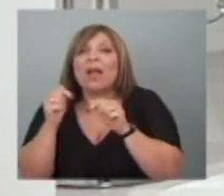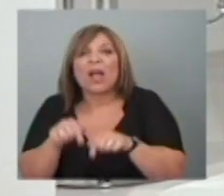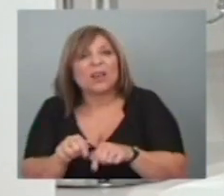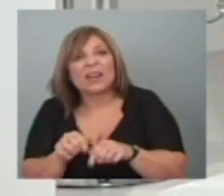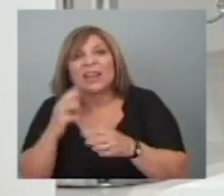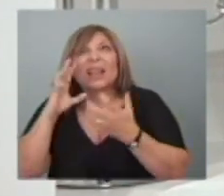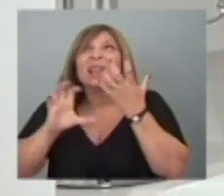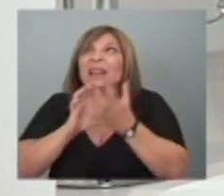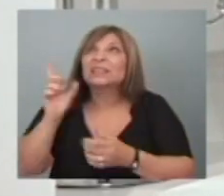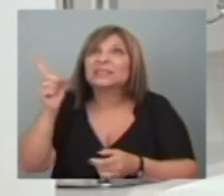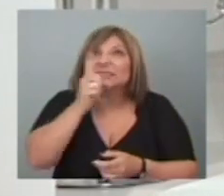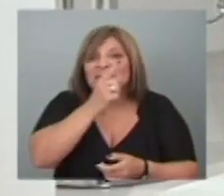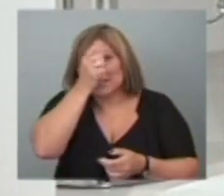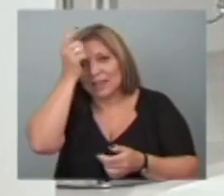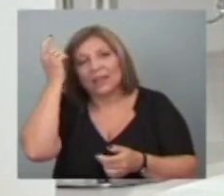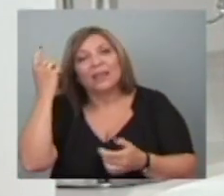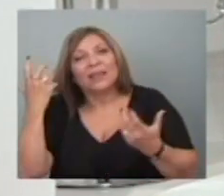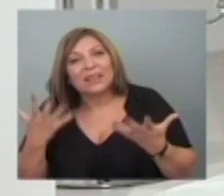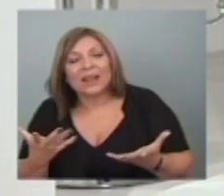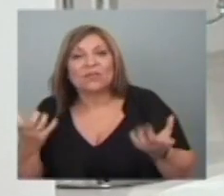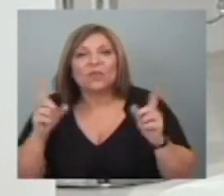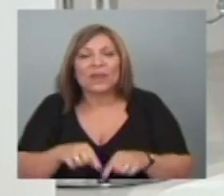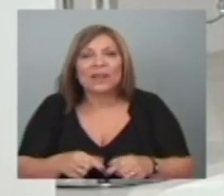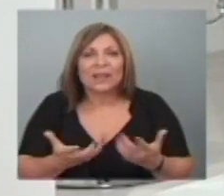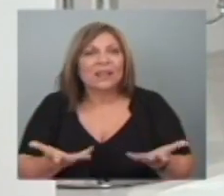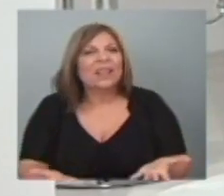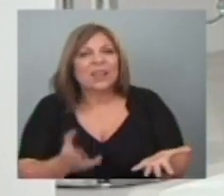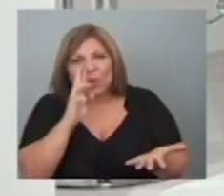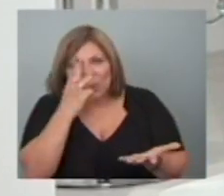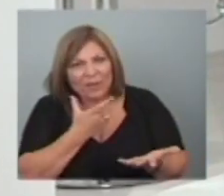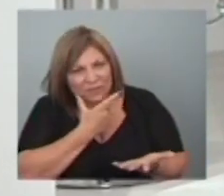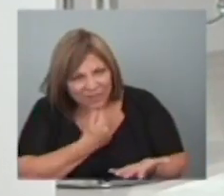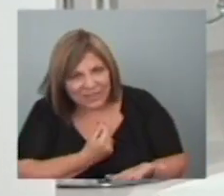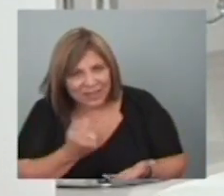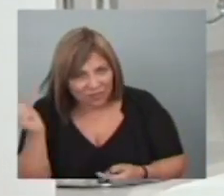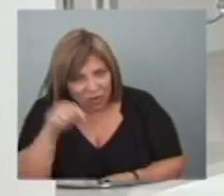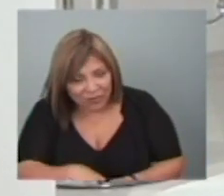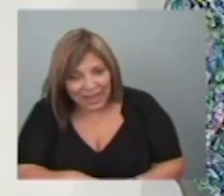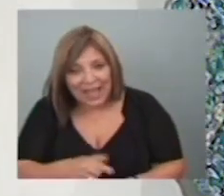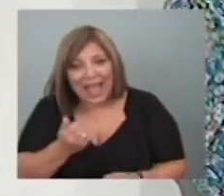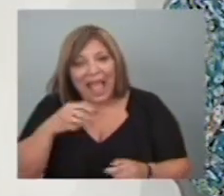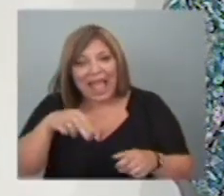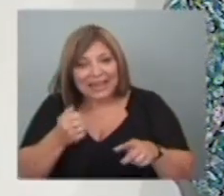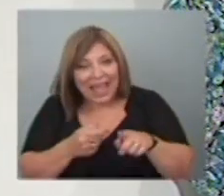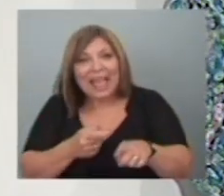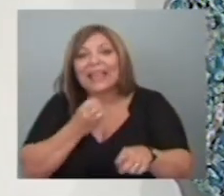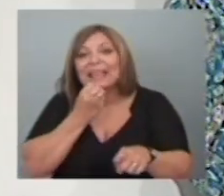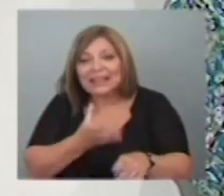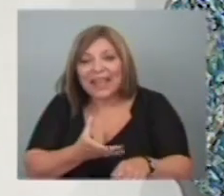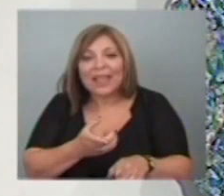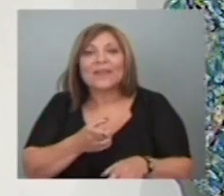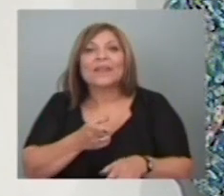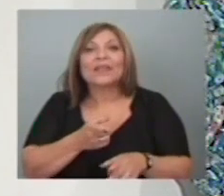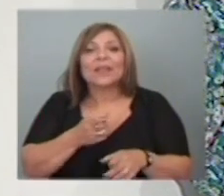la crisis en esos países desarrollados los obliga a volver. ¿Con qué país se encuentran? ¿Es tan fácil regresar? Con Ana María Mizrahi, ¿qué tal? ¿Cómo estás,